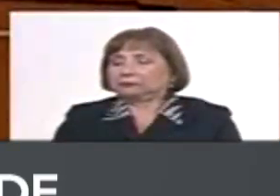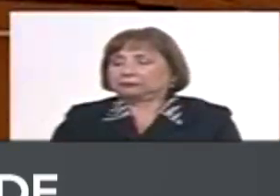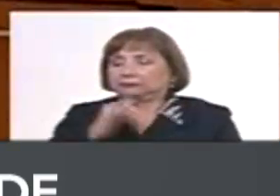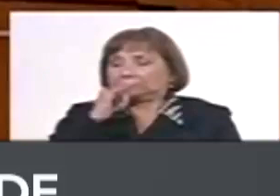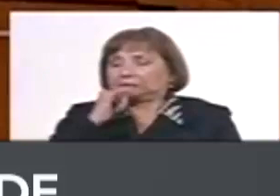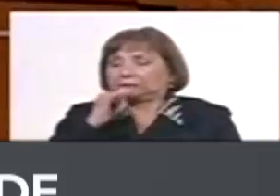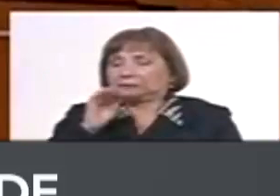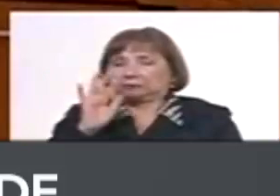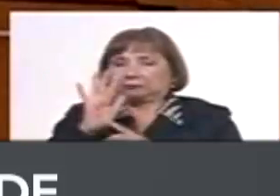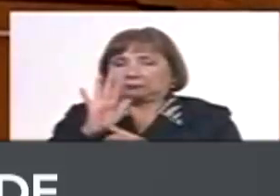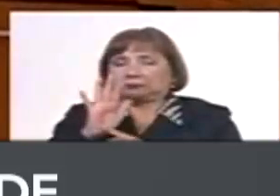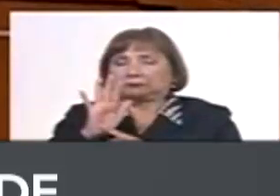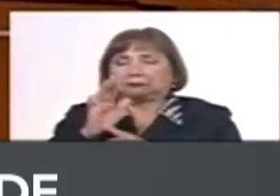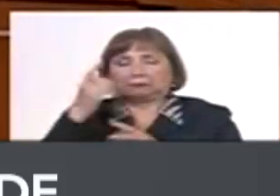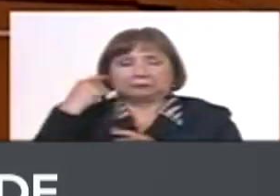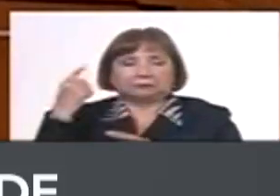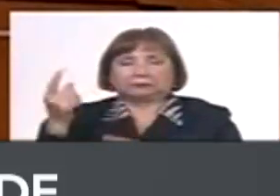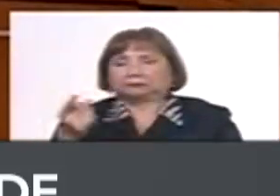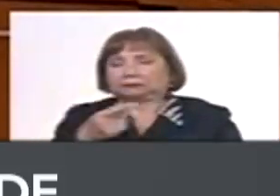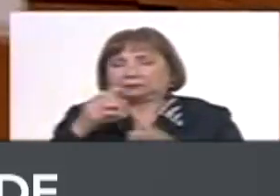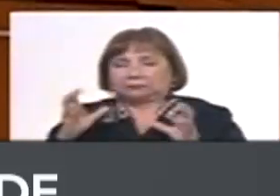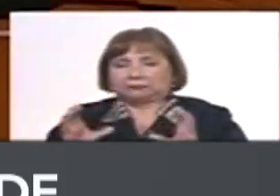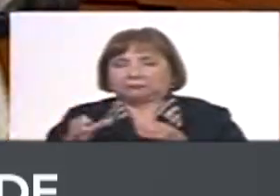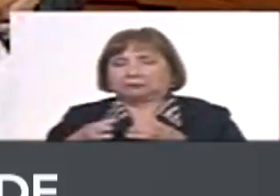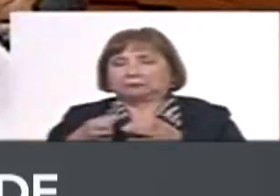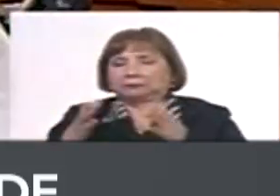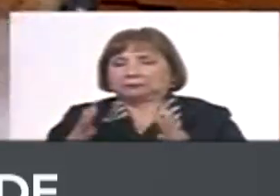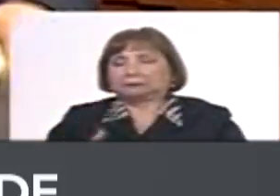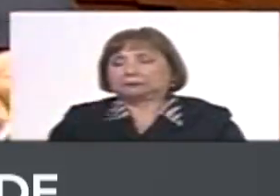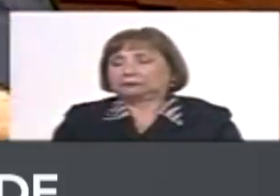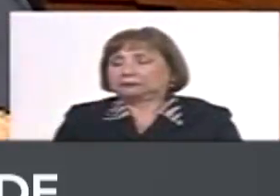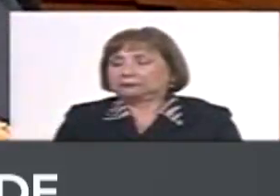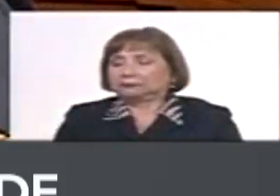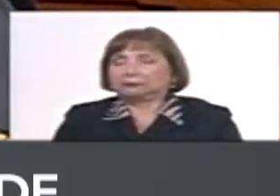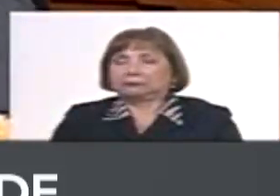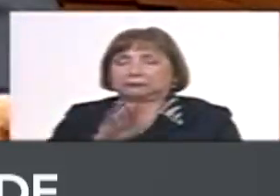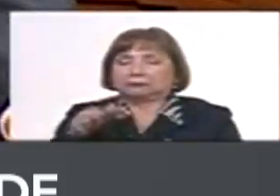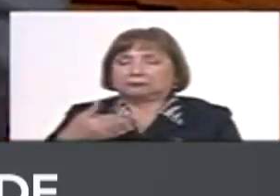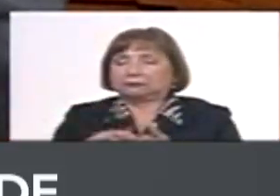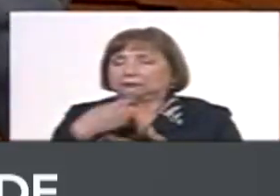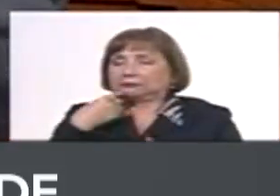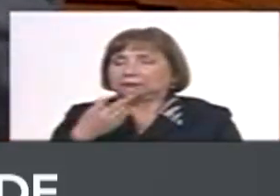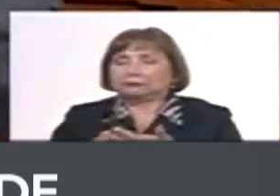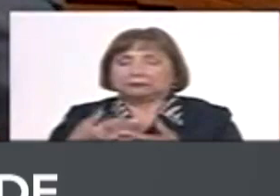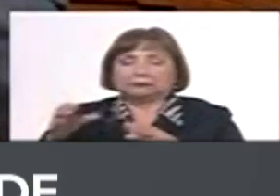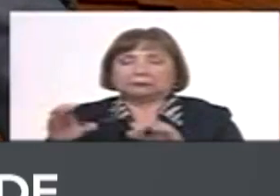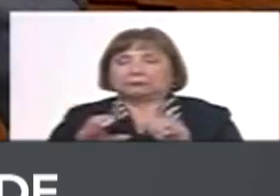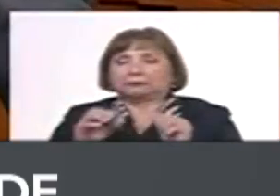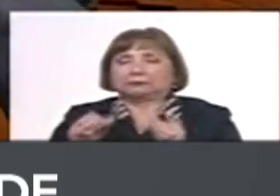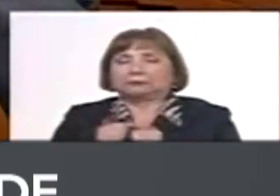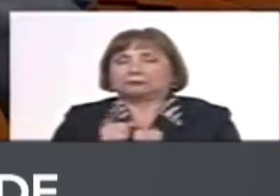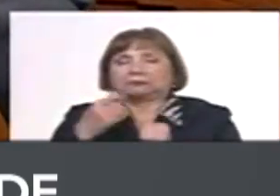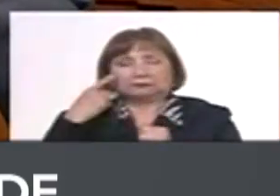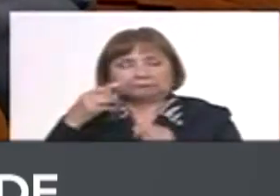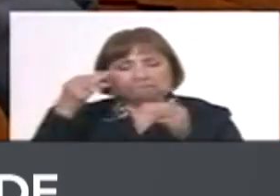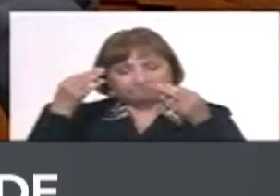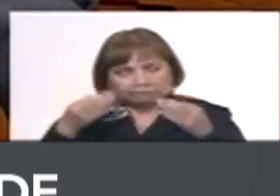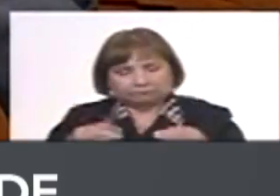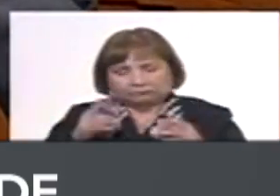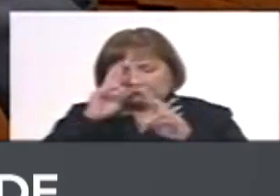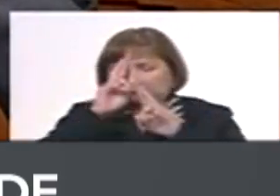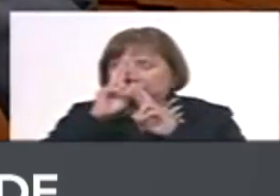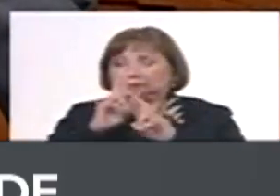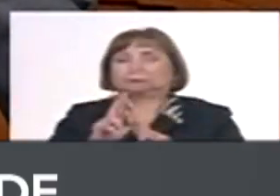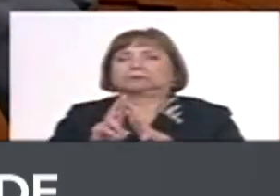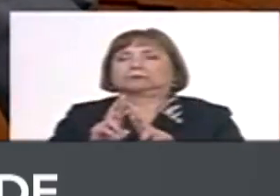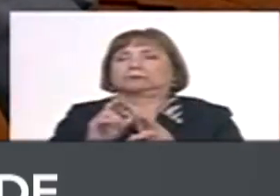estoy exhibiendo para todo el Congreso. Todo esto lo hacemos con absoluto